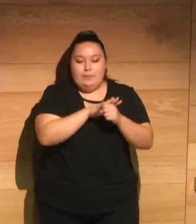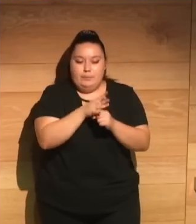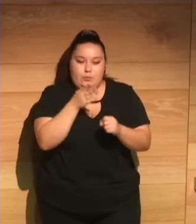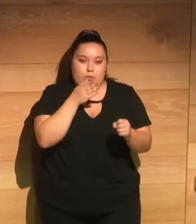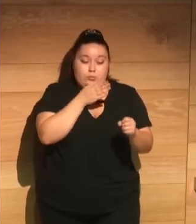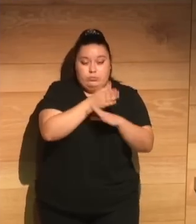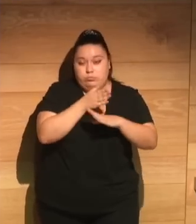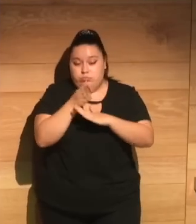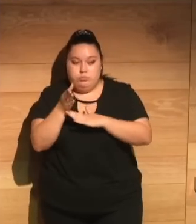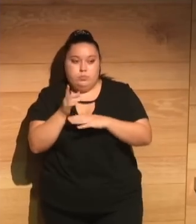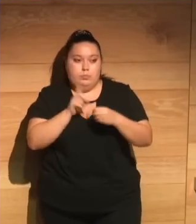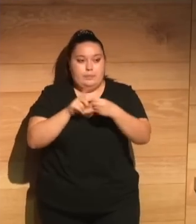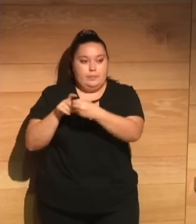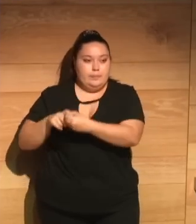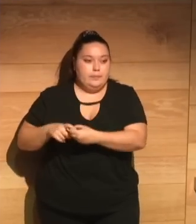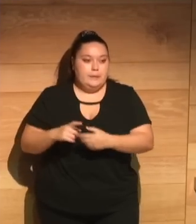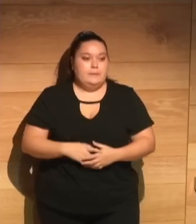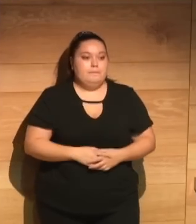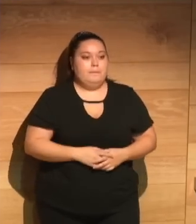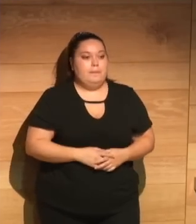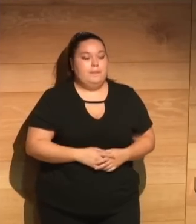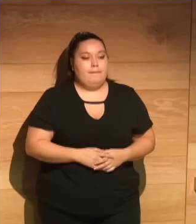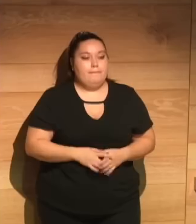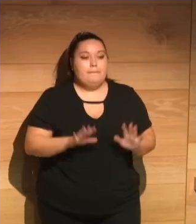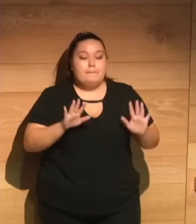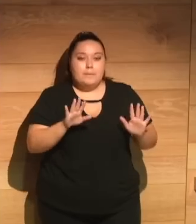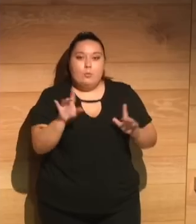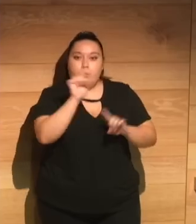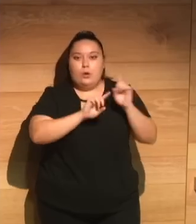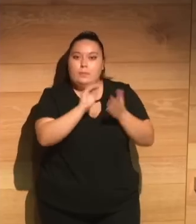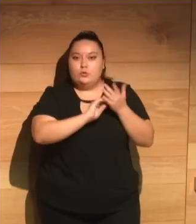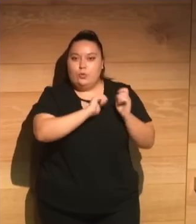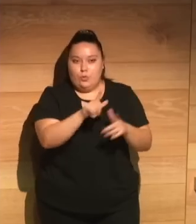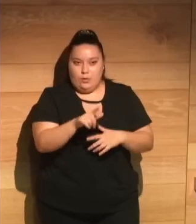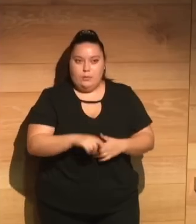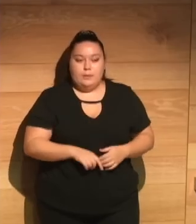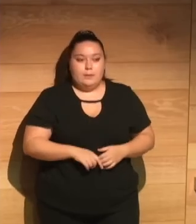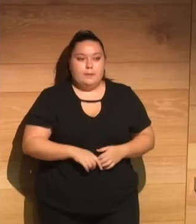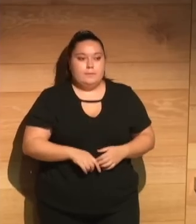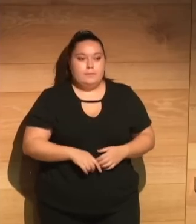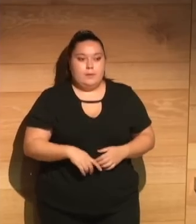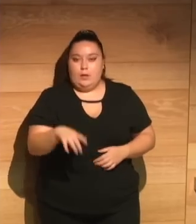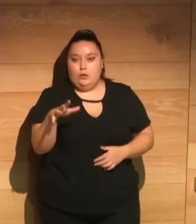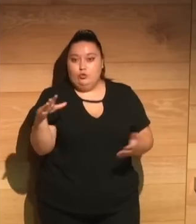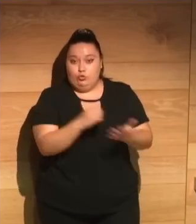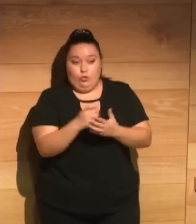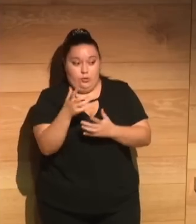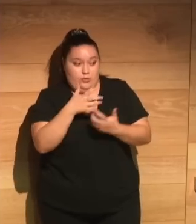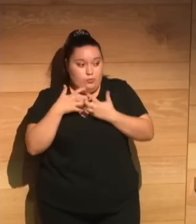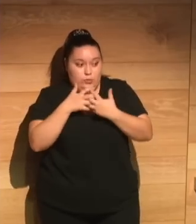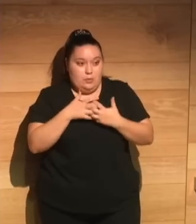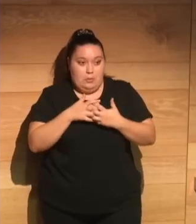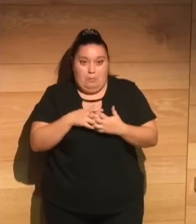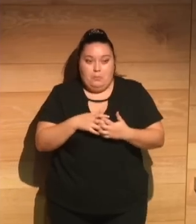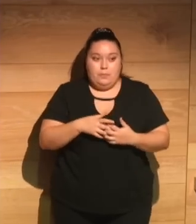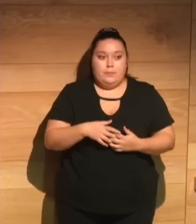muchos, desde el plano teórico, de muchos elementos, pero que resolvió un problema que era fundamental y por el que se peleaban todos estos, que era el